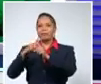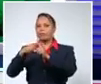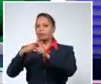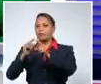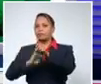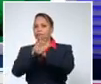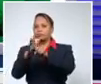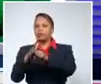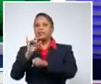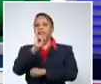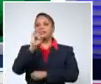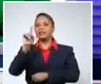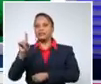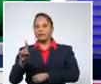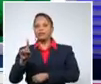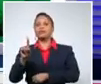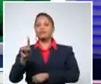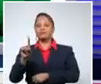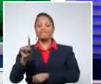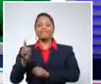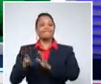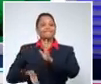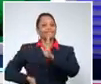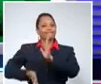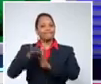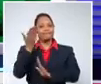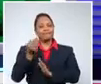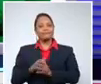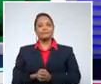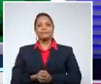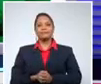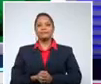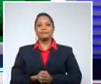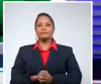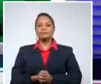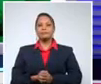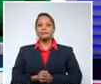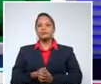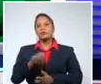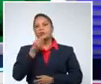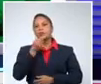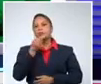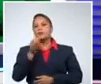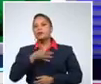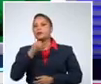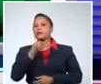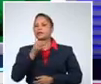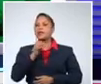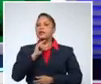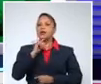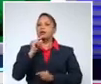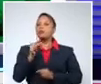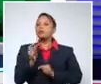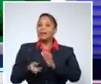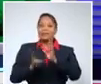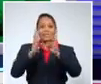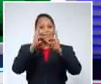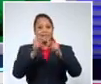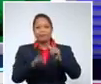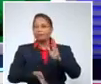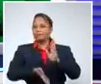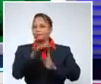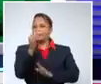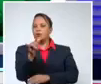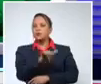61 todavía. De ello pudiéramos hablar que es una reducción de 2, pero es una cifra muy elevada. Y lo